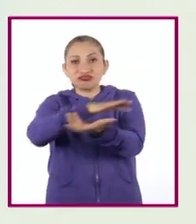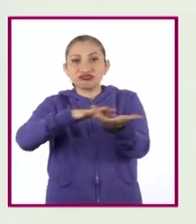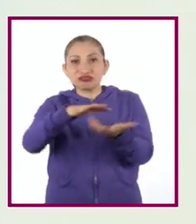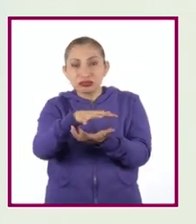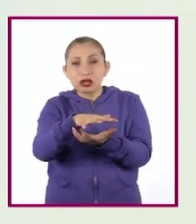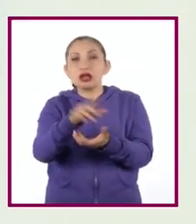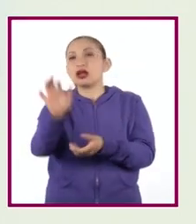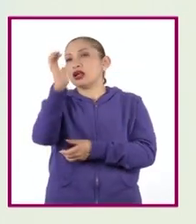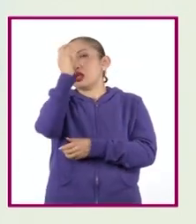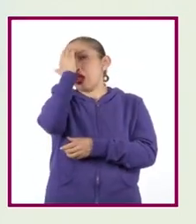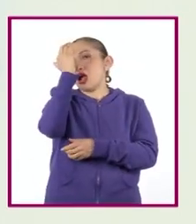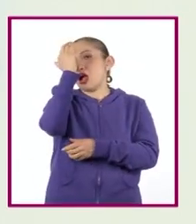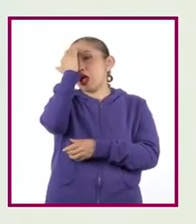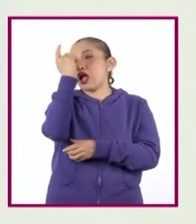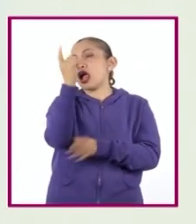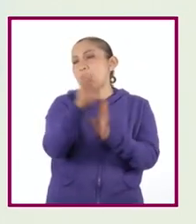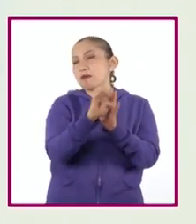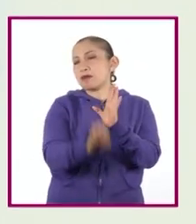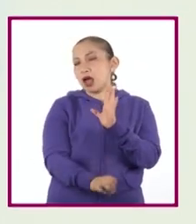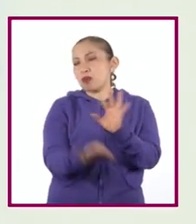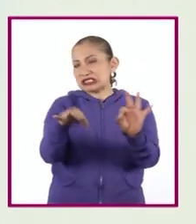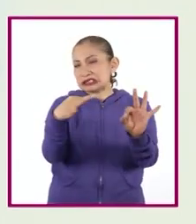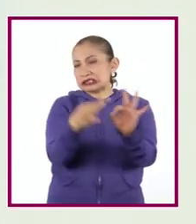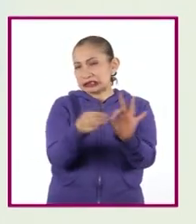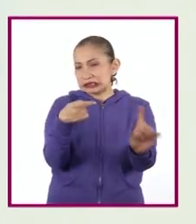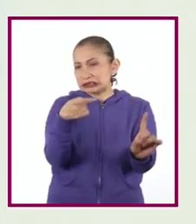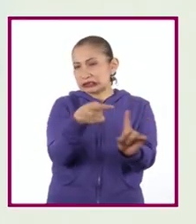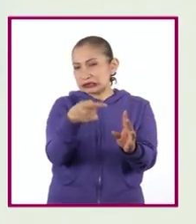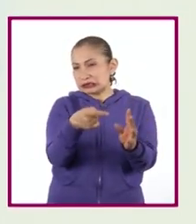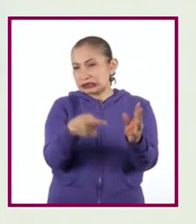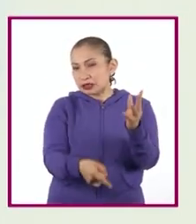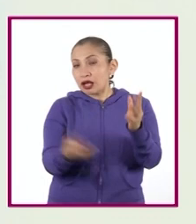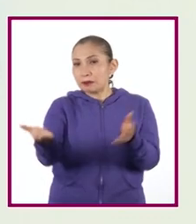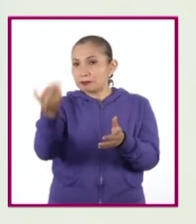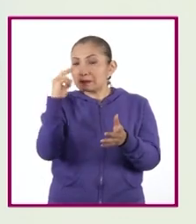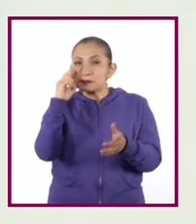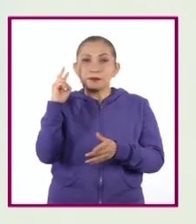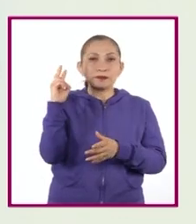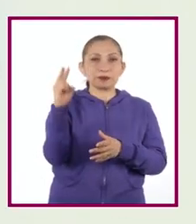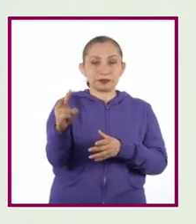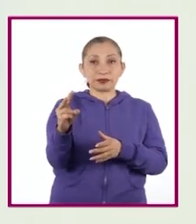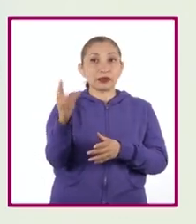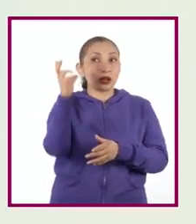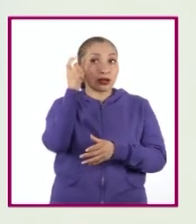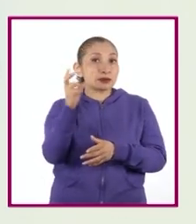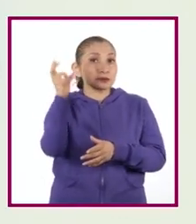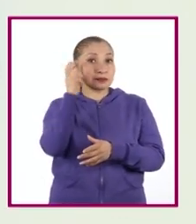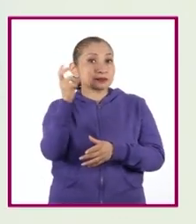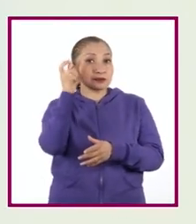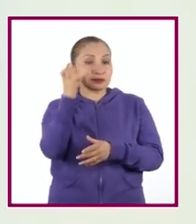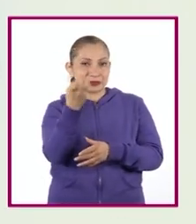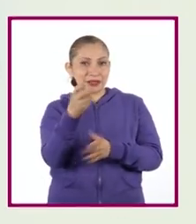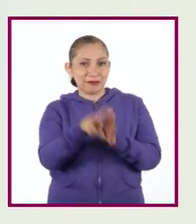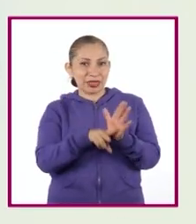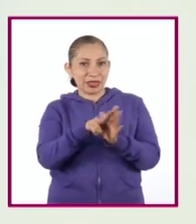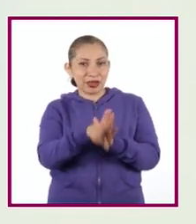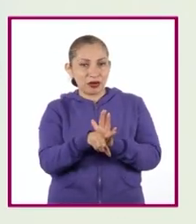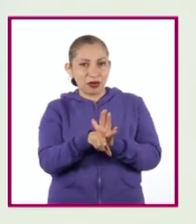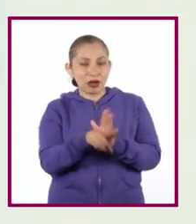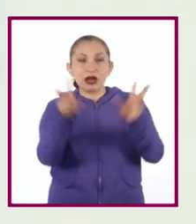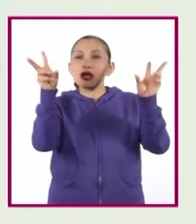Para conocer algunos ejemplos concretos, acompáñenme a ver y escuchar el siguiente